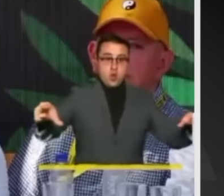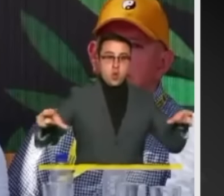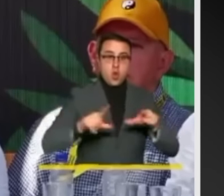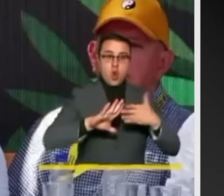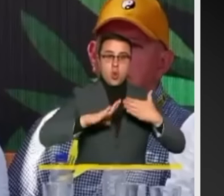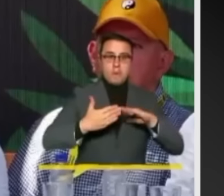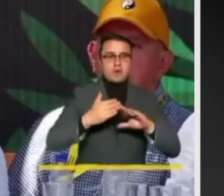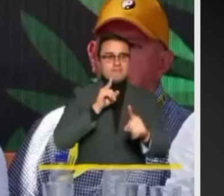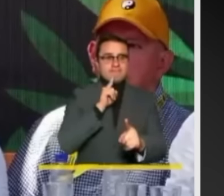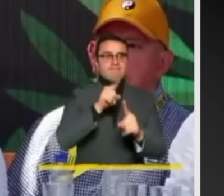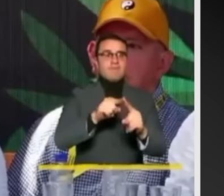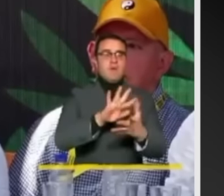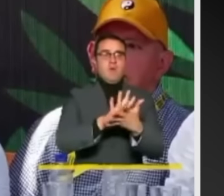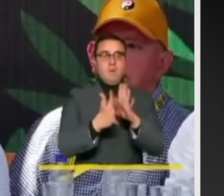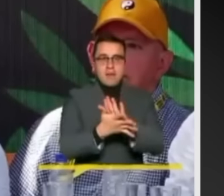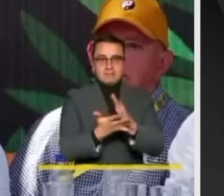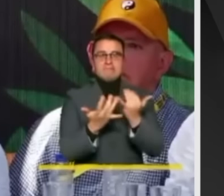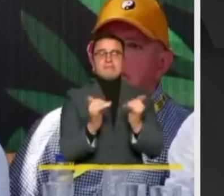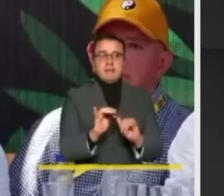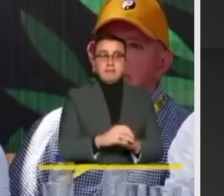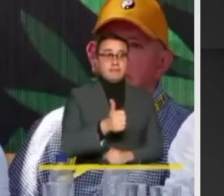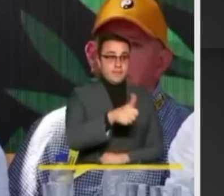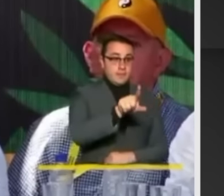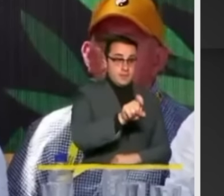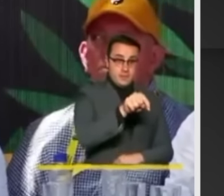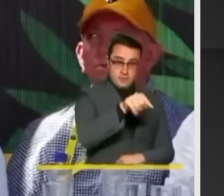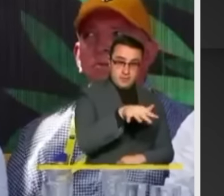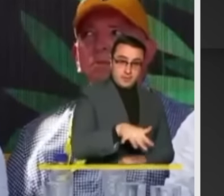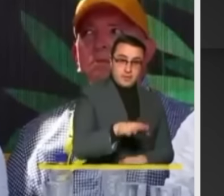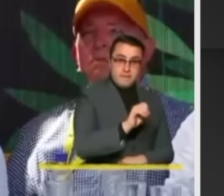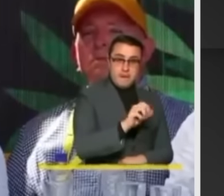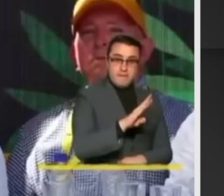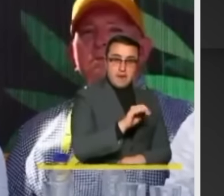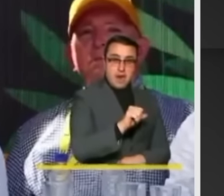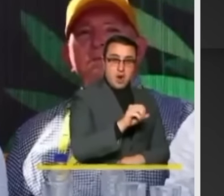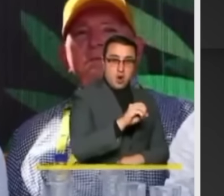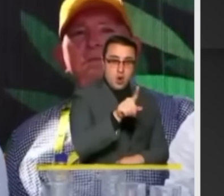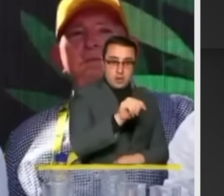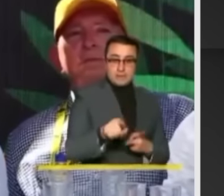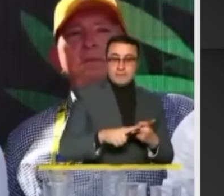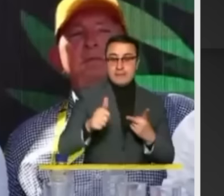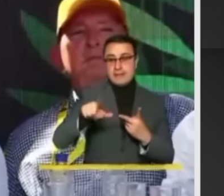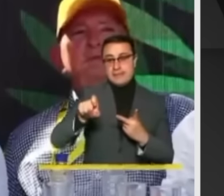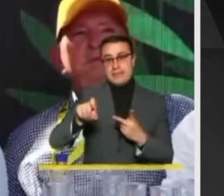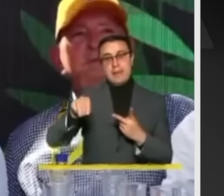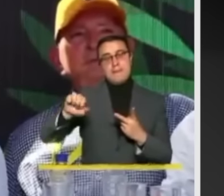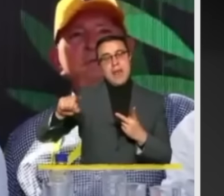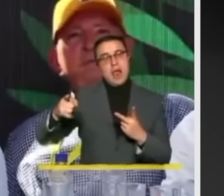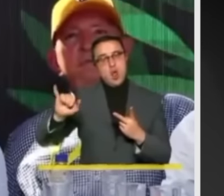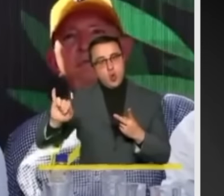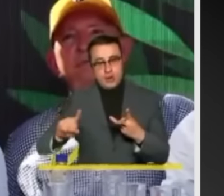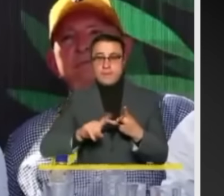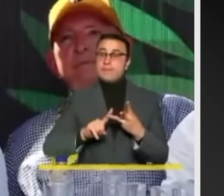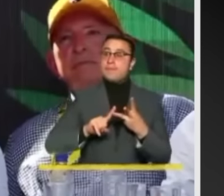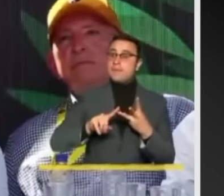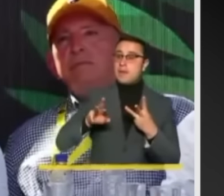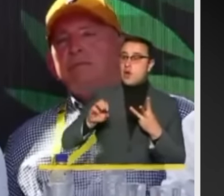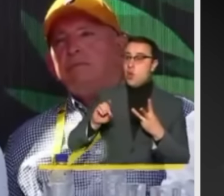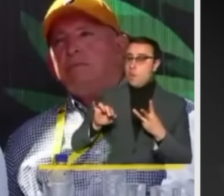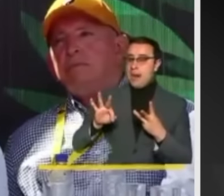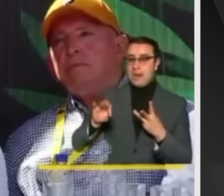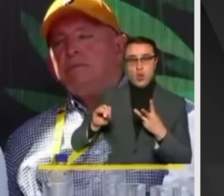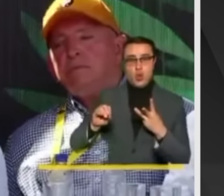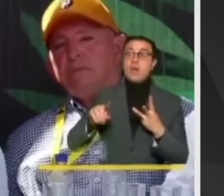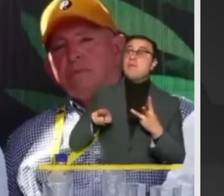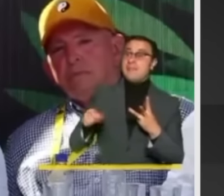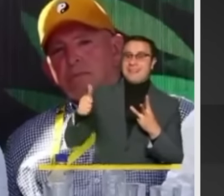paz, así las llamamos, 16 en Barbacoas, 16 en Magüí Payán y 16 en Roberto Payán. Es